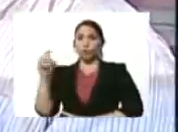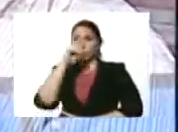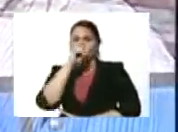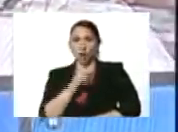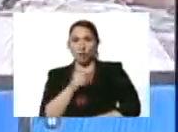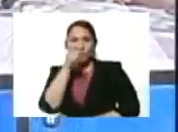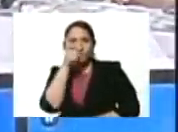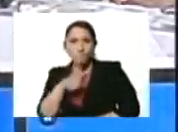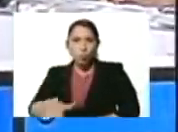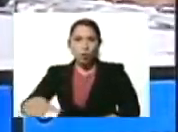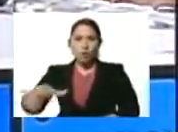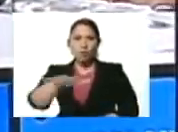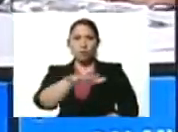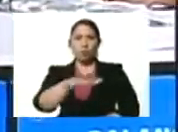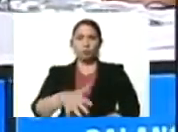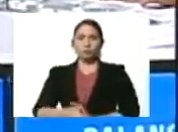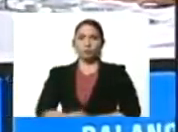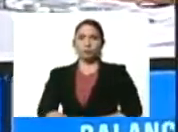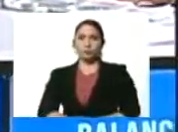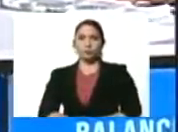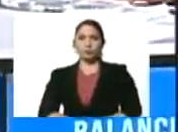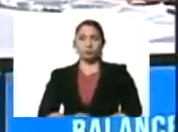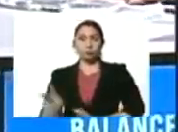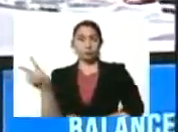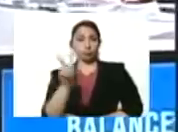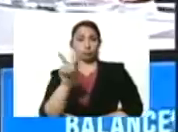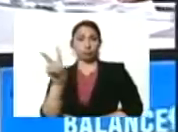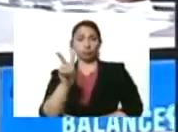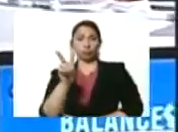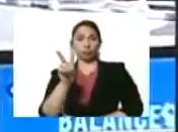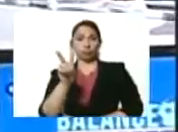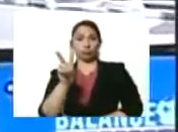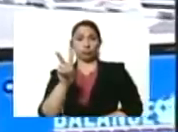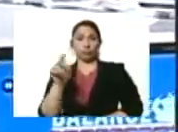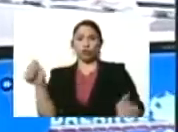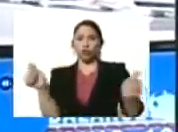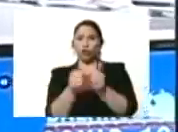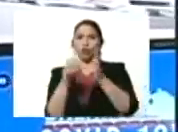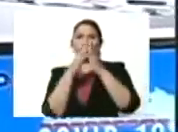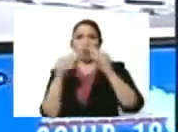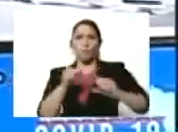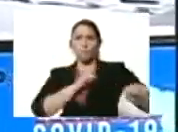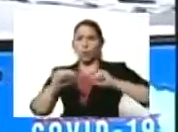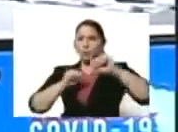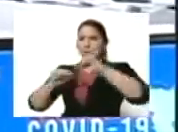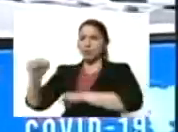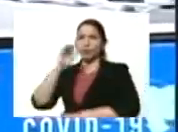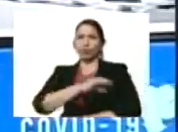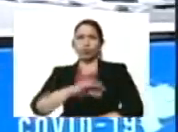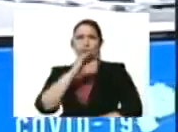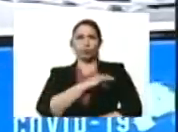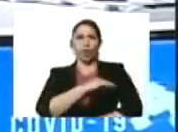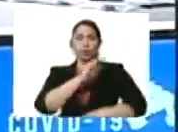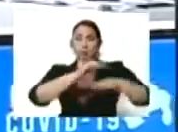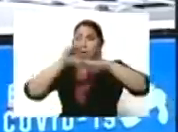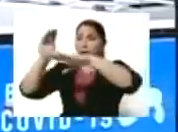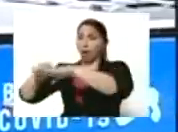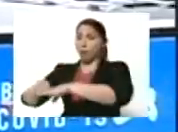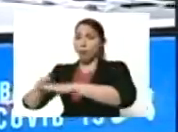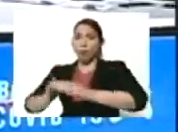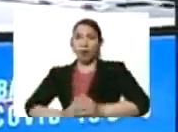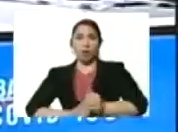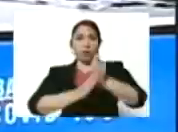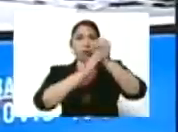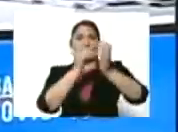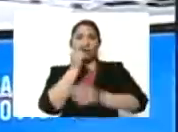los Pueblos en Venezuela, con todos los movimientos sociales, y llamo a los líderes, a las